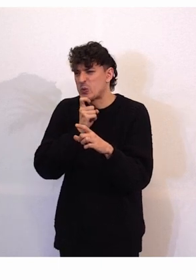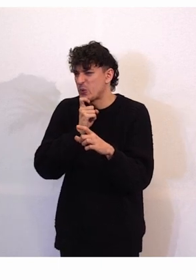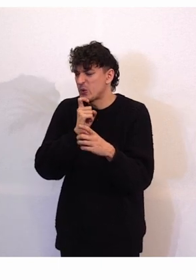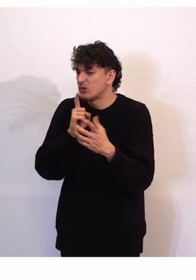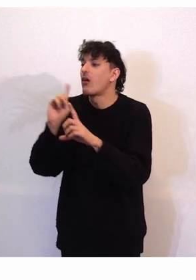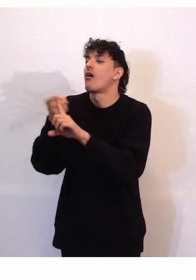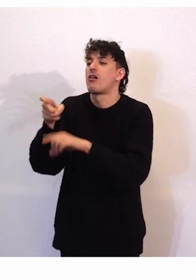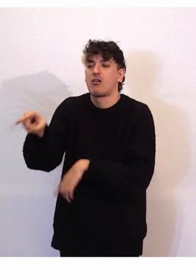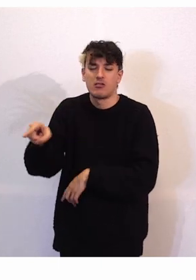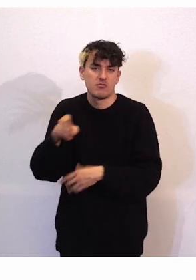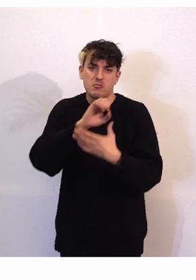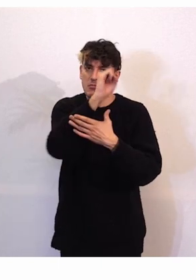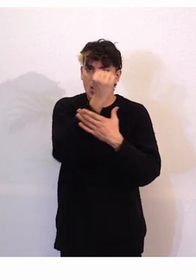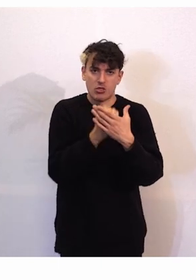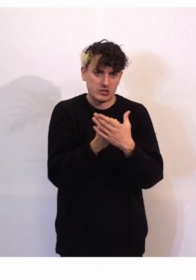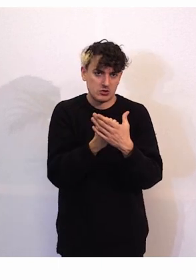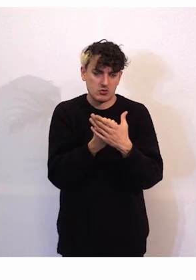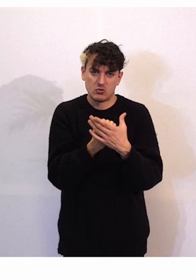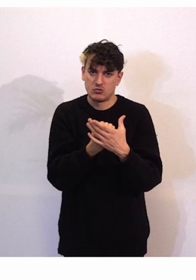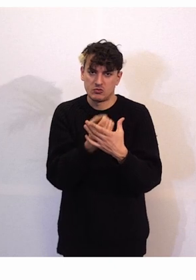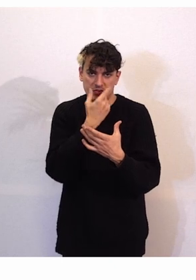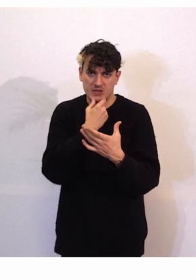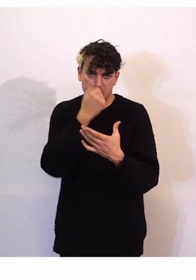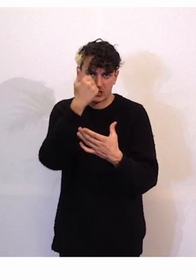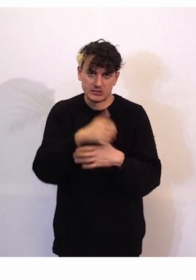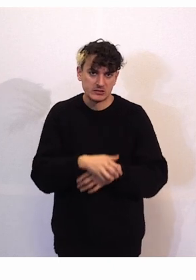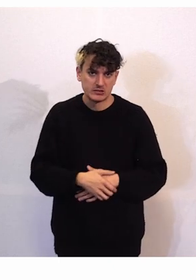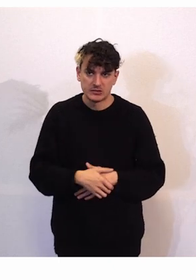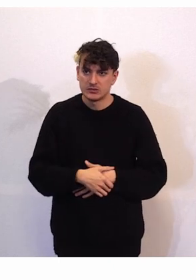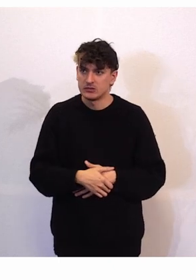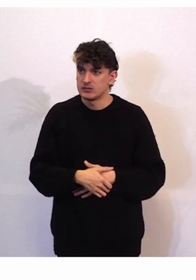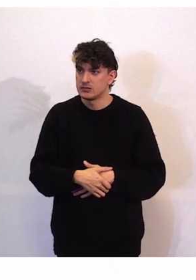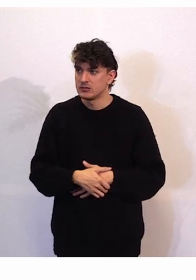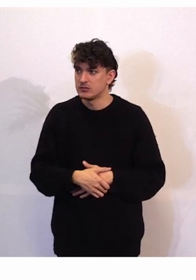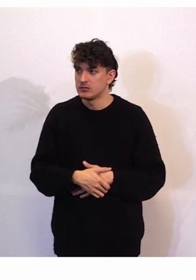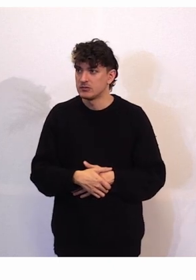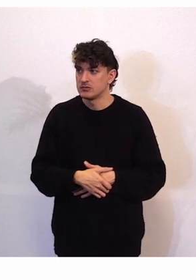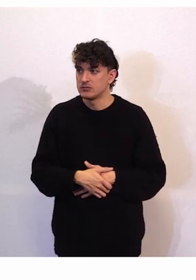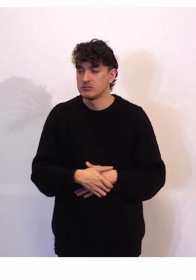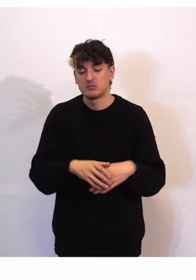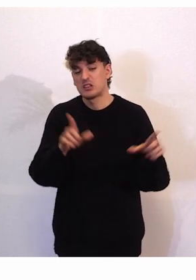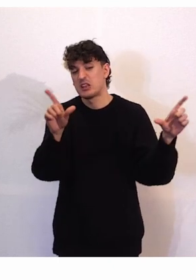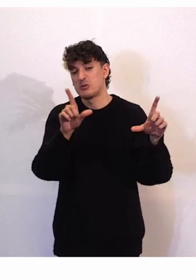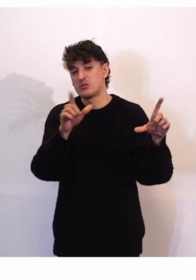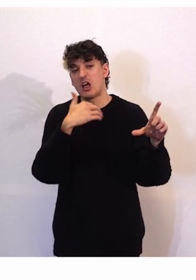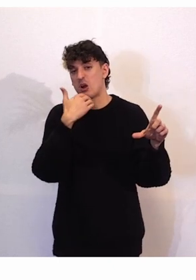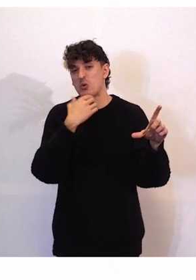baloncesto es más cercano. La televisión, cuando no le gusta algo, ya empieza a